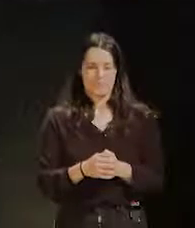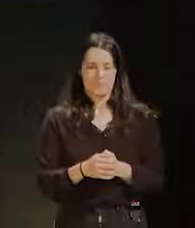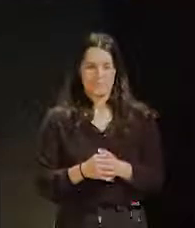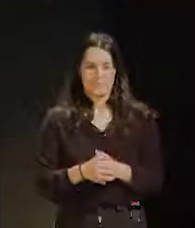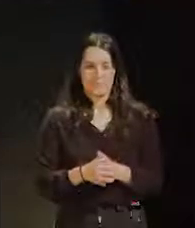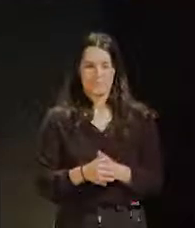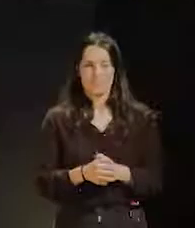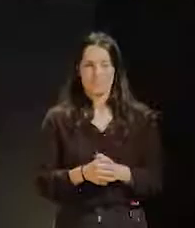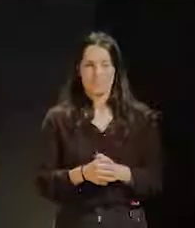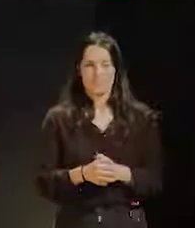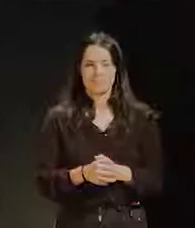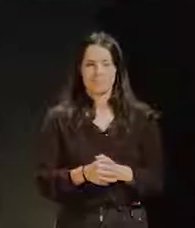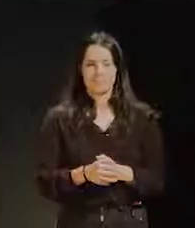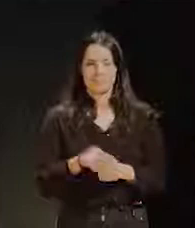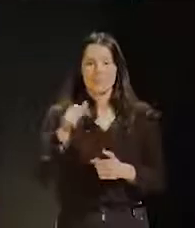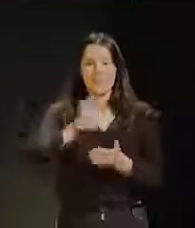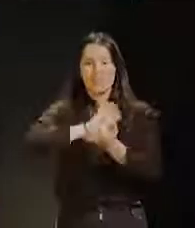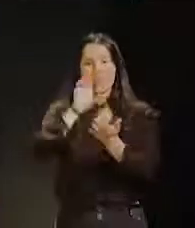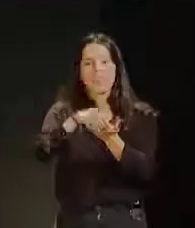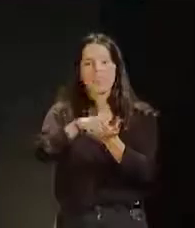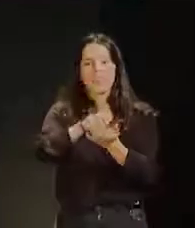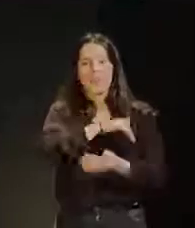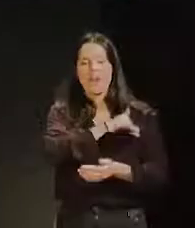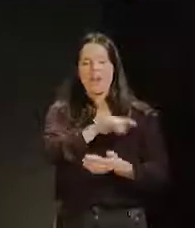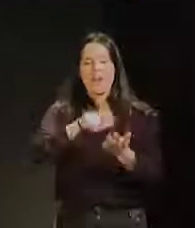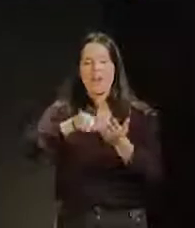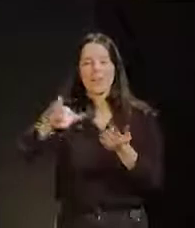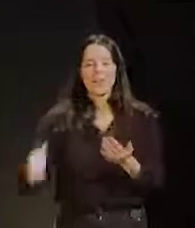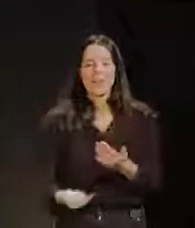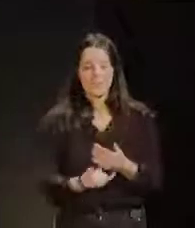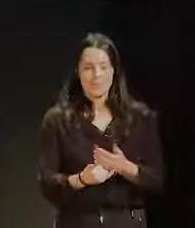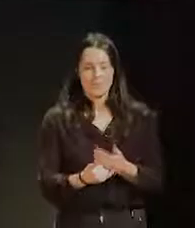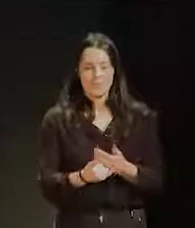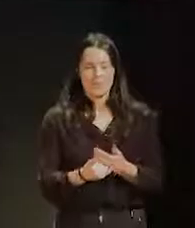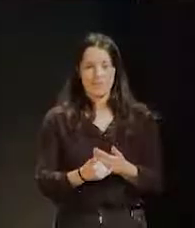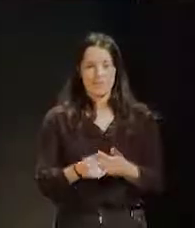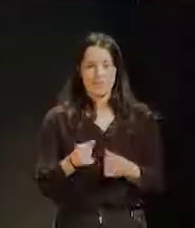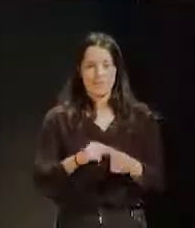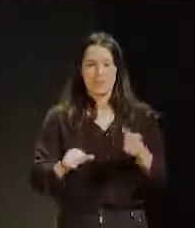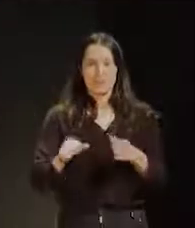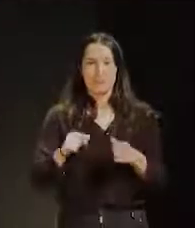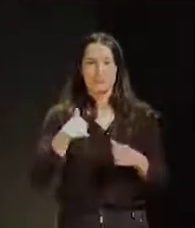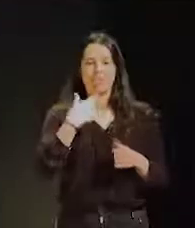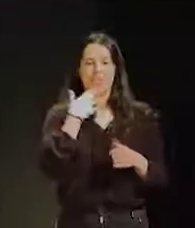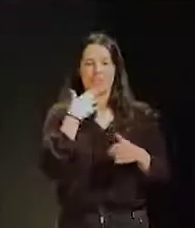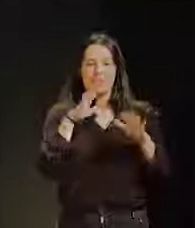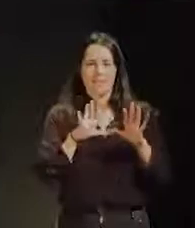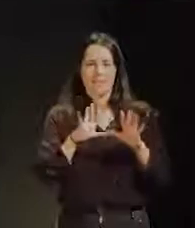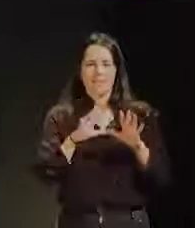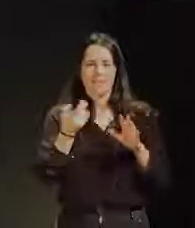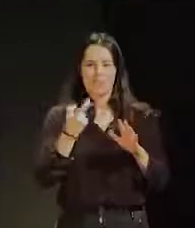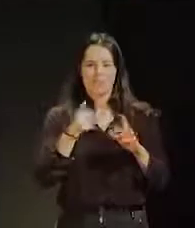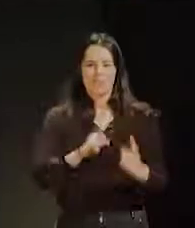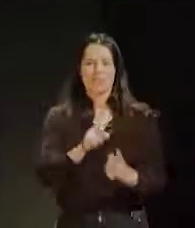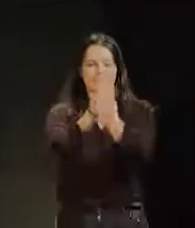Acá, ahí, nos conocemos desde los 10 años. A mí me pone